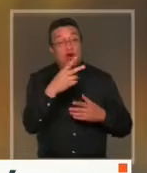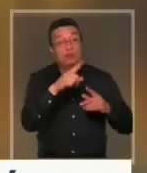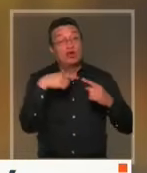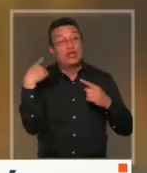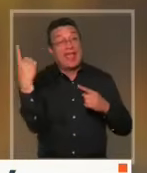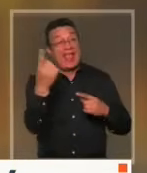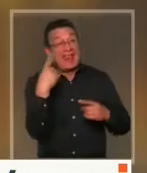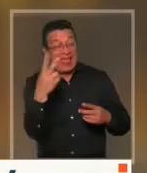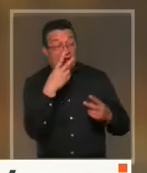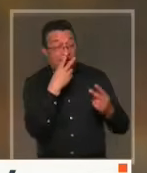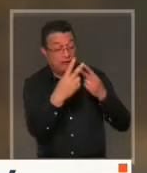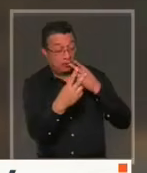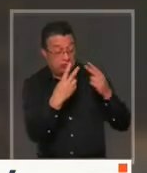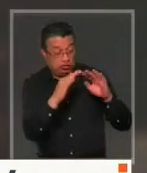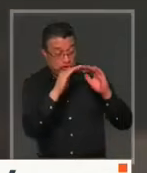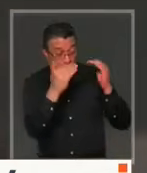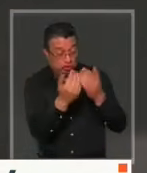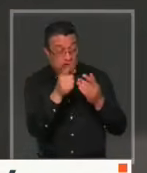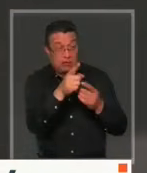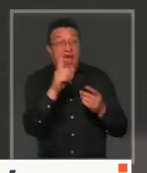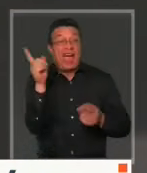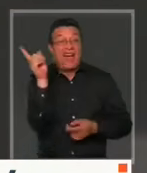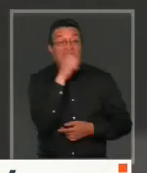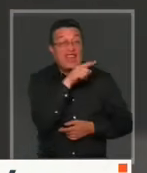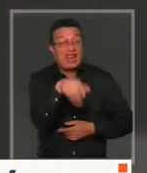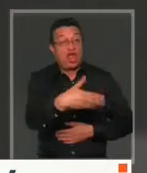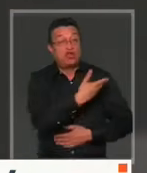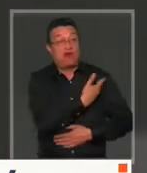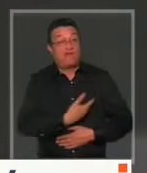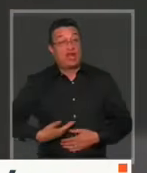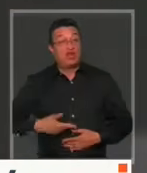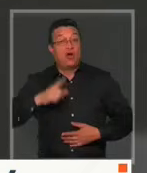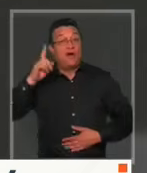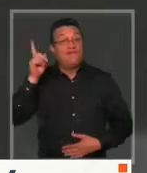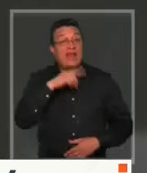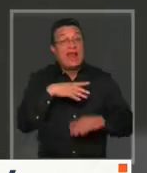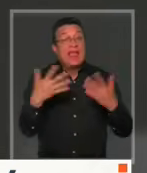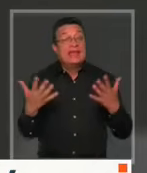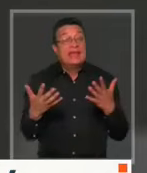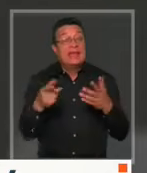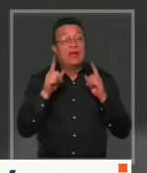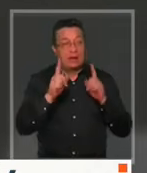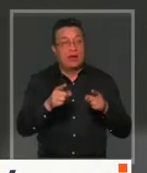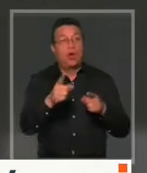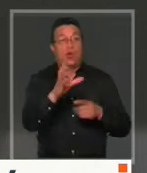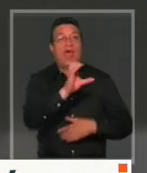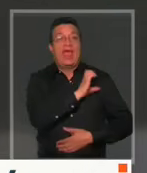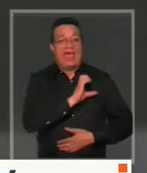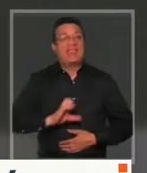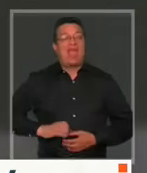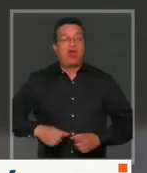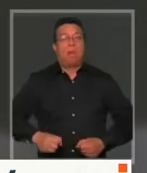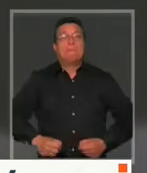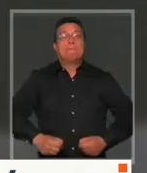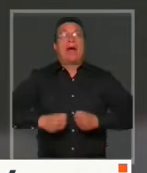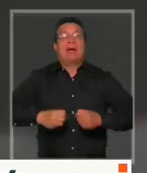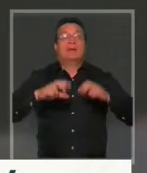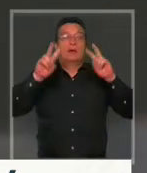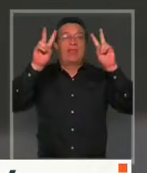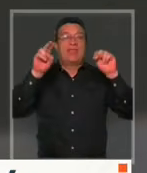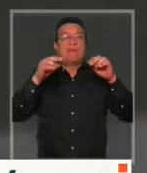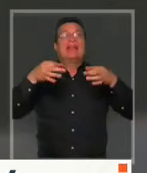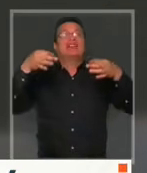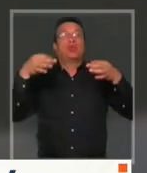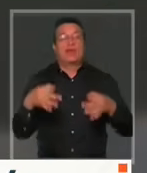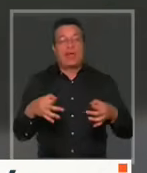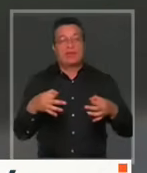general, lo que vamos a tener al final de nuestro gobierno es que va a quedar un Estado muy fortalecido en materia de seguridad.